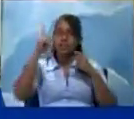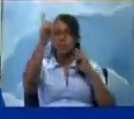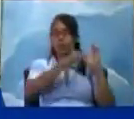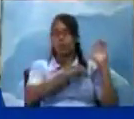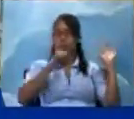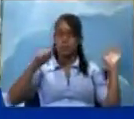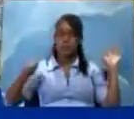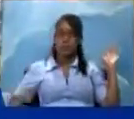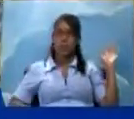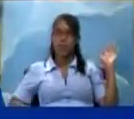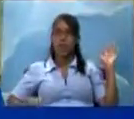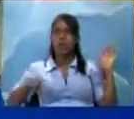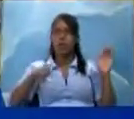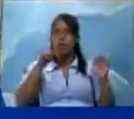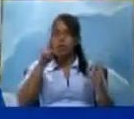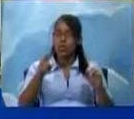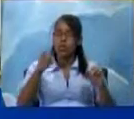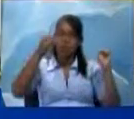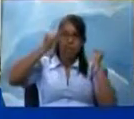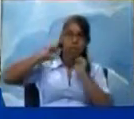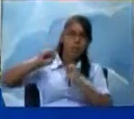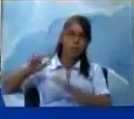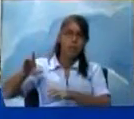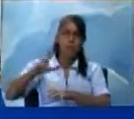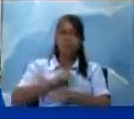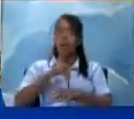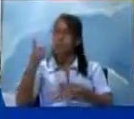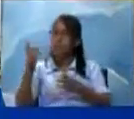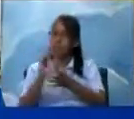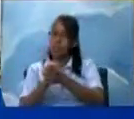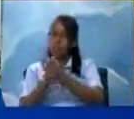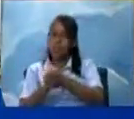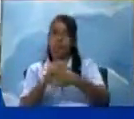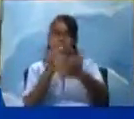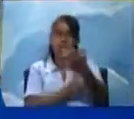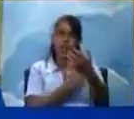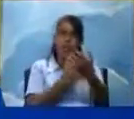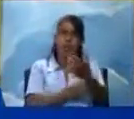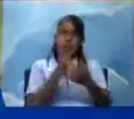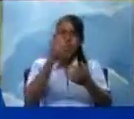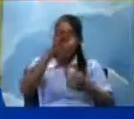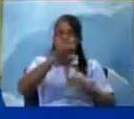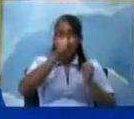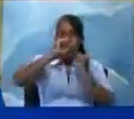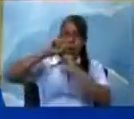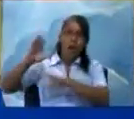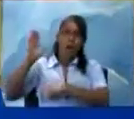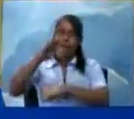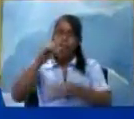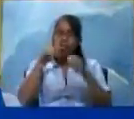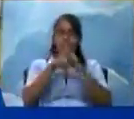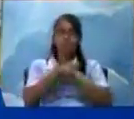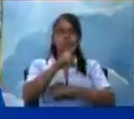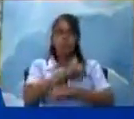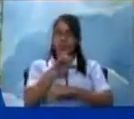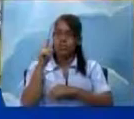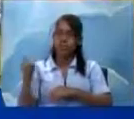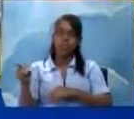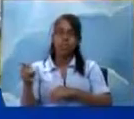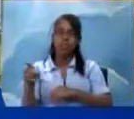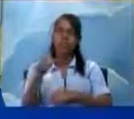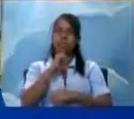del Señor. Cuando usted desprecia al prójimo, usted está despreciando al que está dentro de